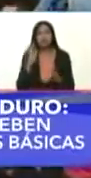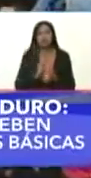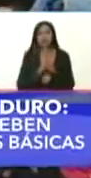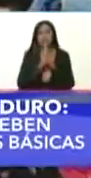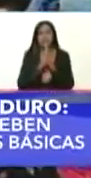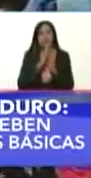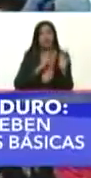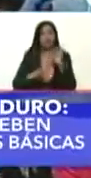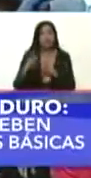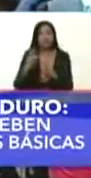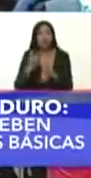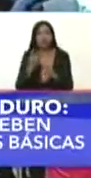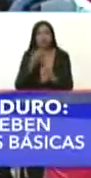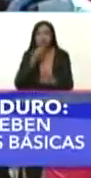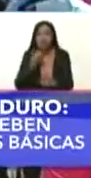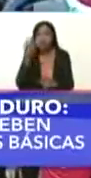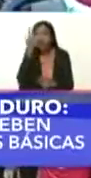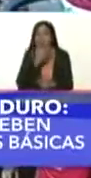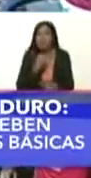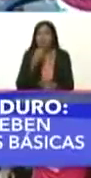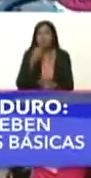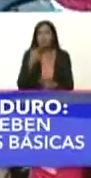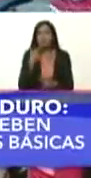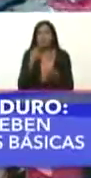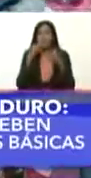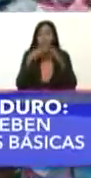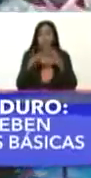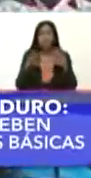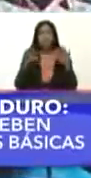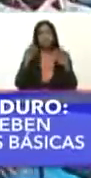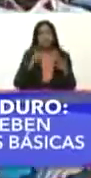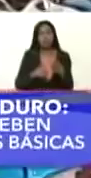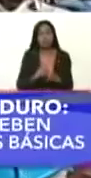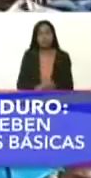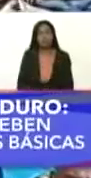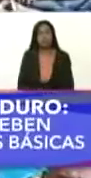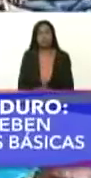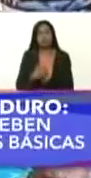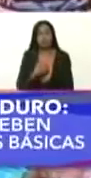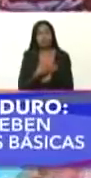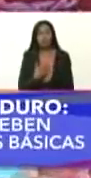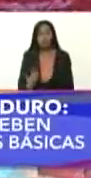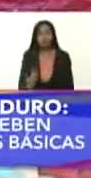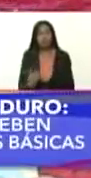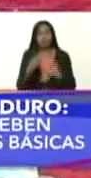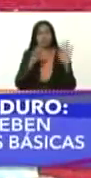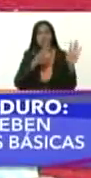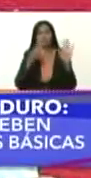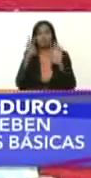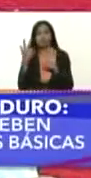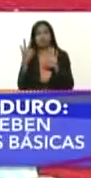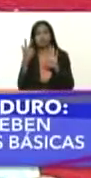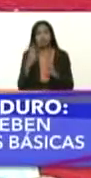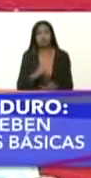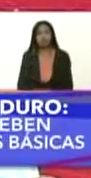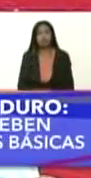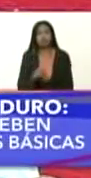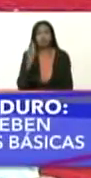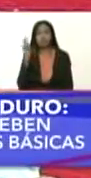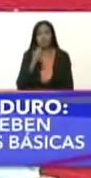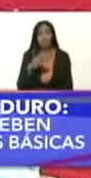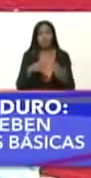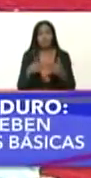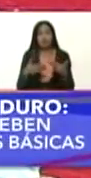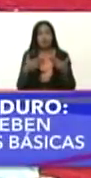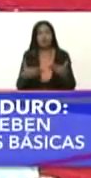Chinita hermosa, Chinita milagrosa. Yo quiero el 18, un mes vamos a